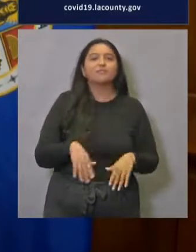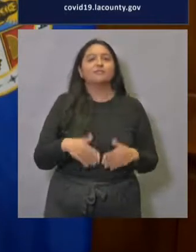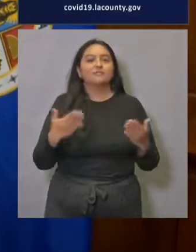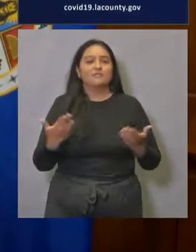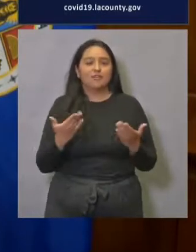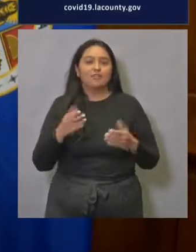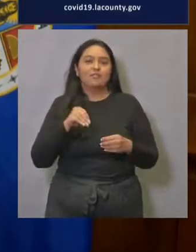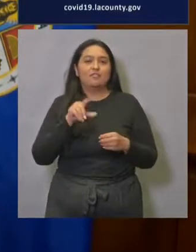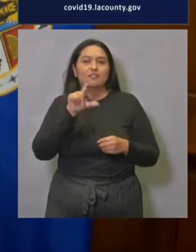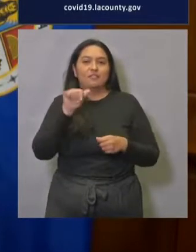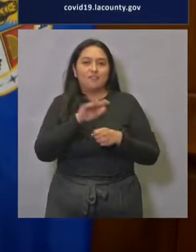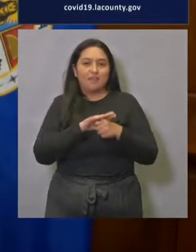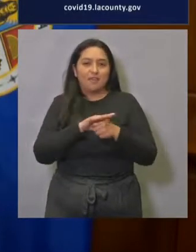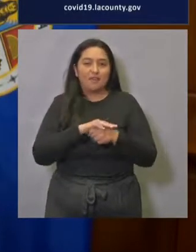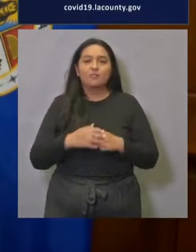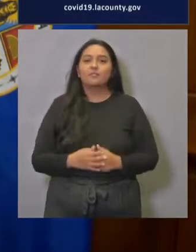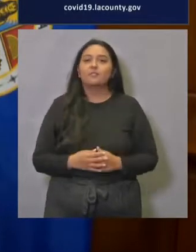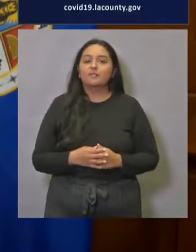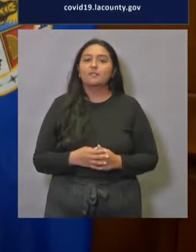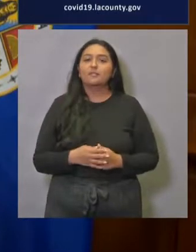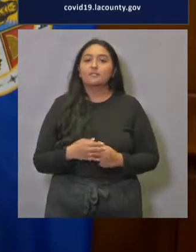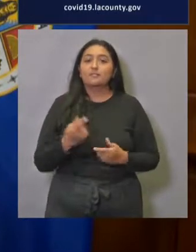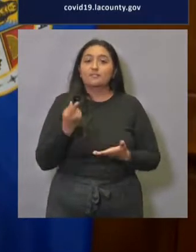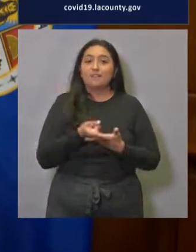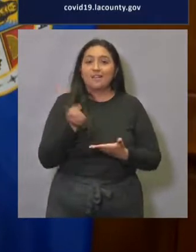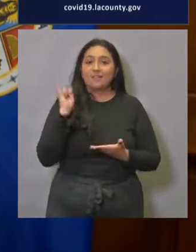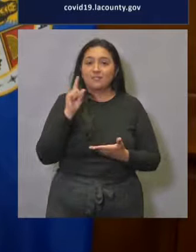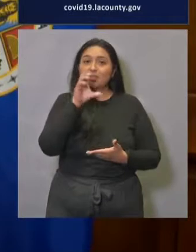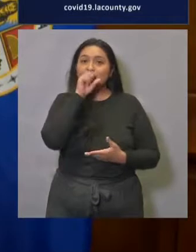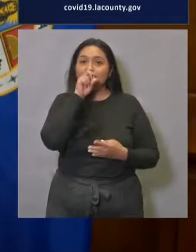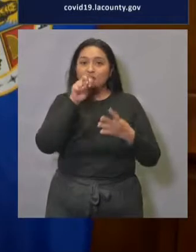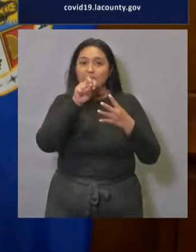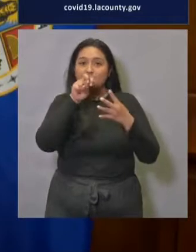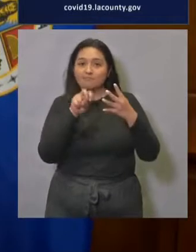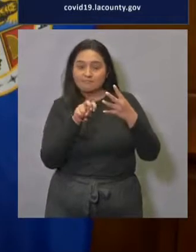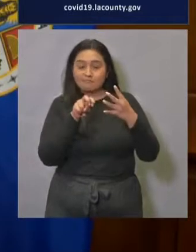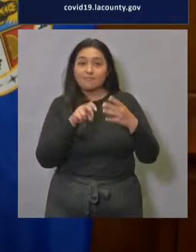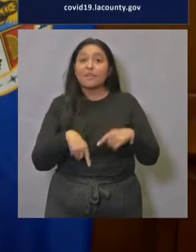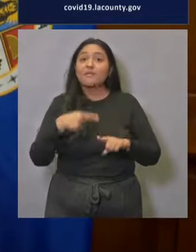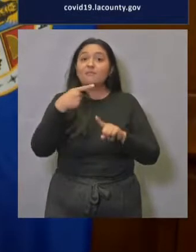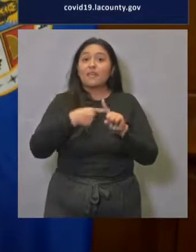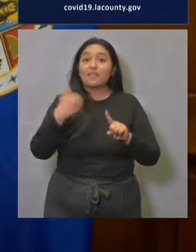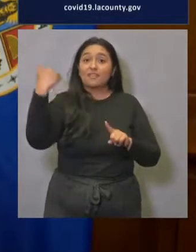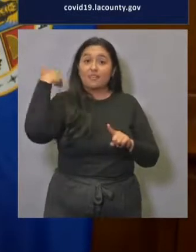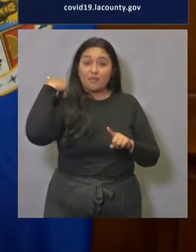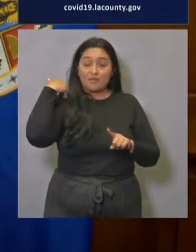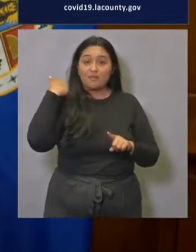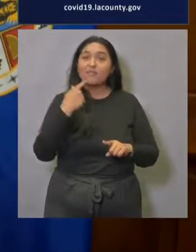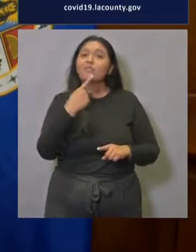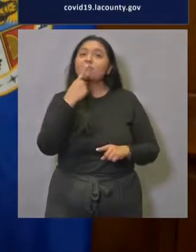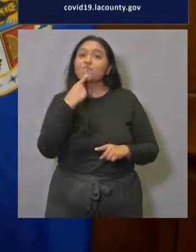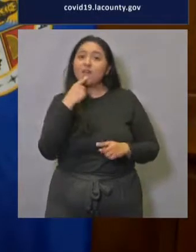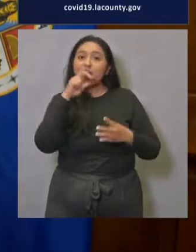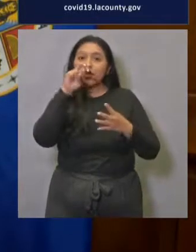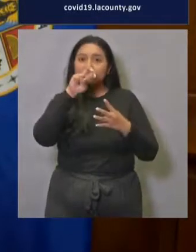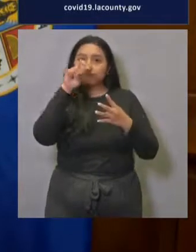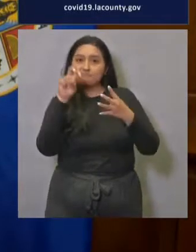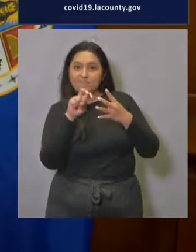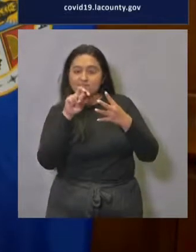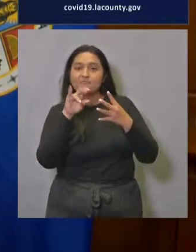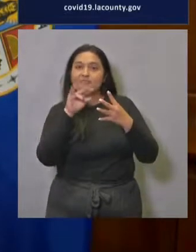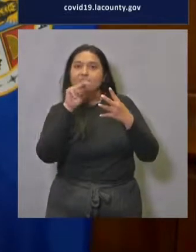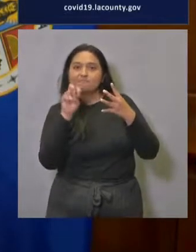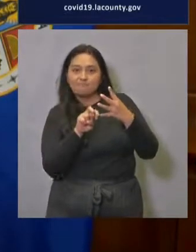desde que nos movemos al nivel naranja y 4 semanas desde el condado entró el nivel